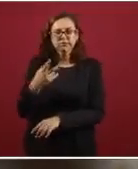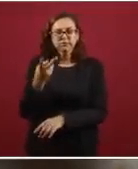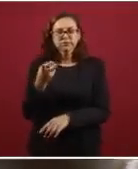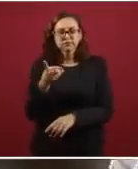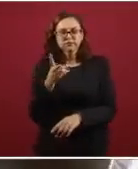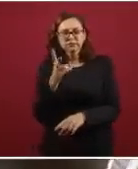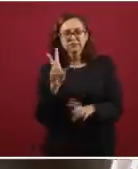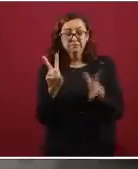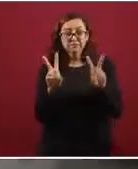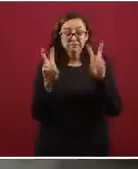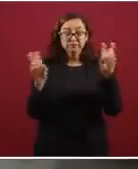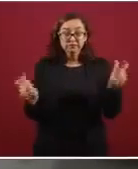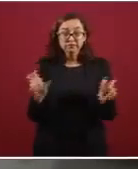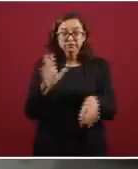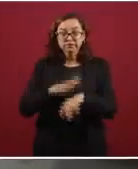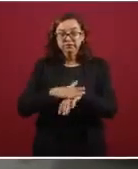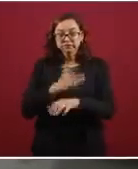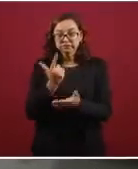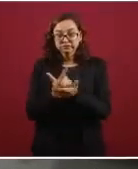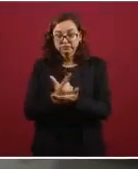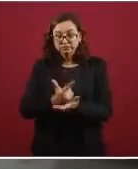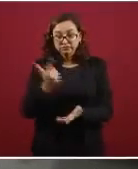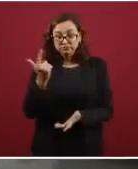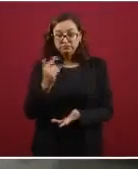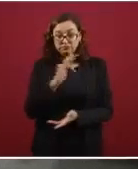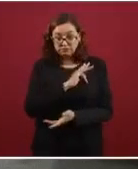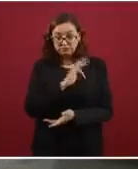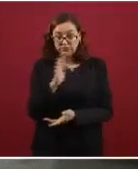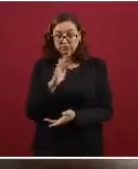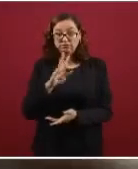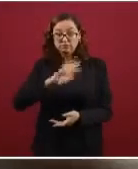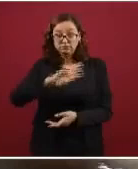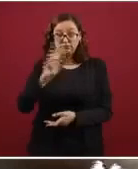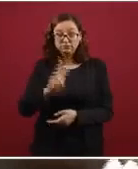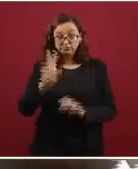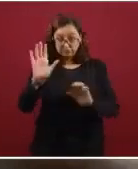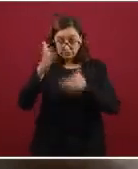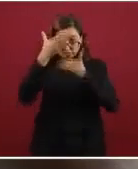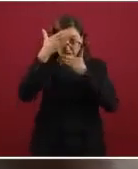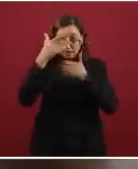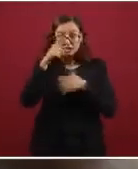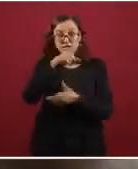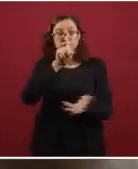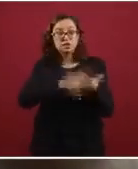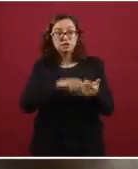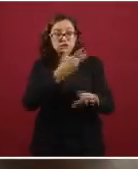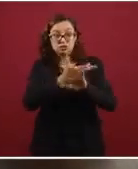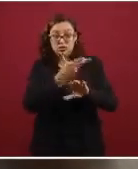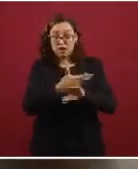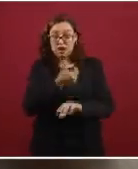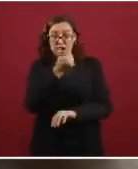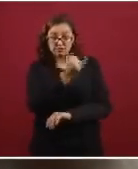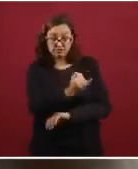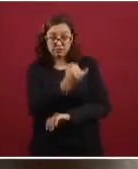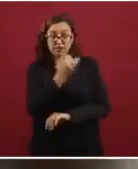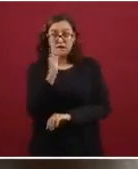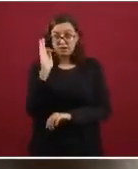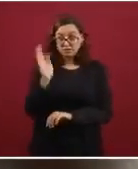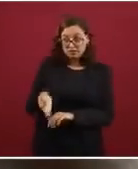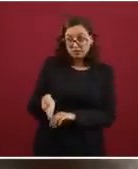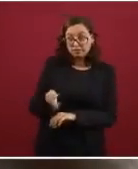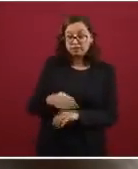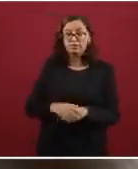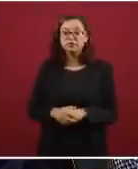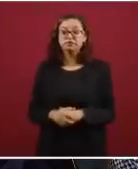y como terrorismo interno en Estados Unidos. Y quisiera compartirle esta información también que